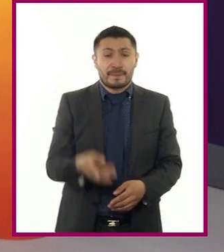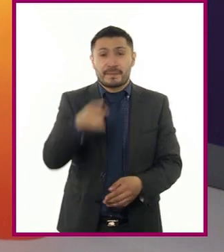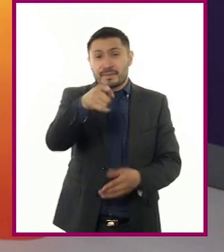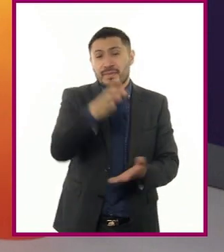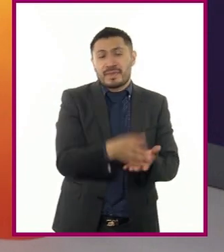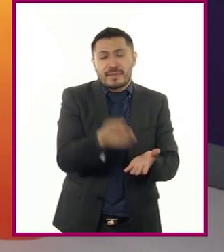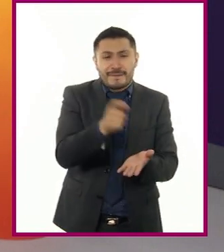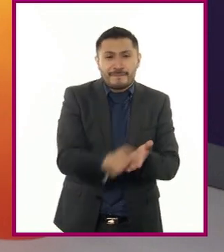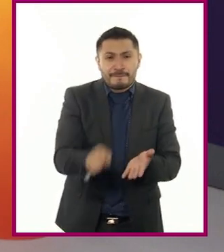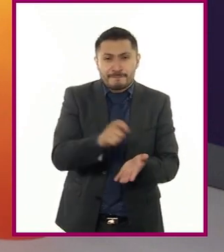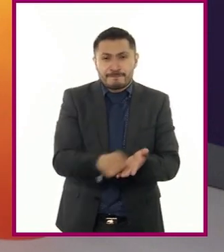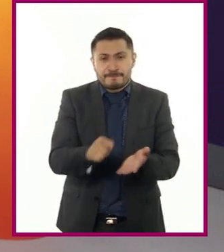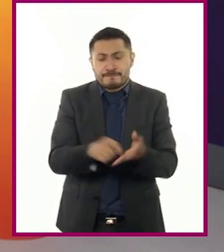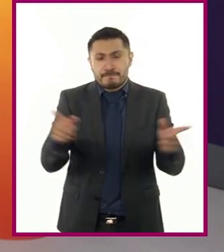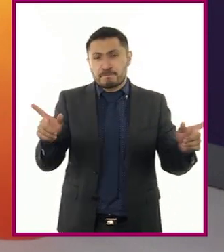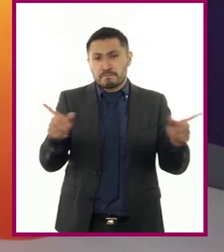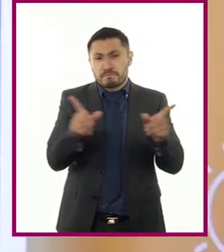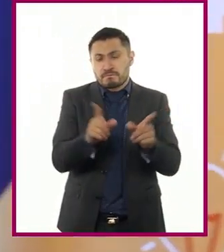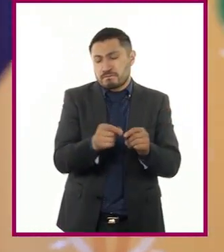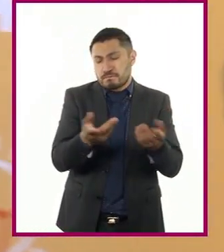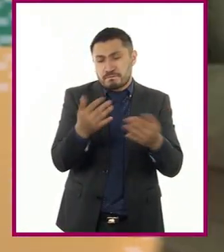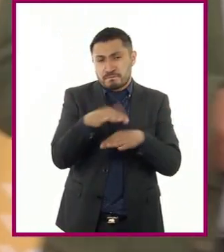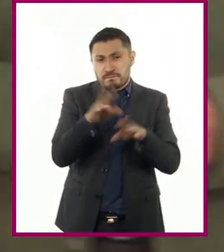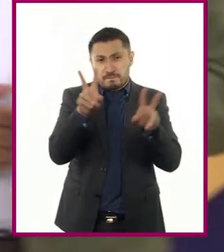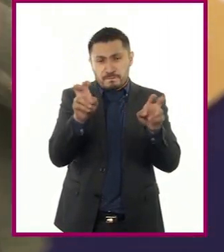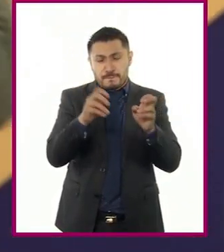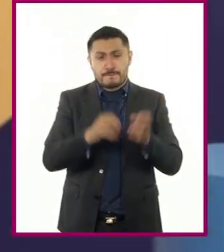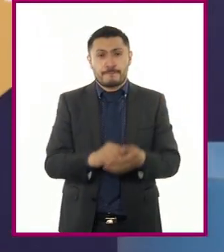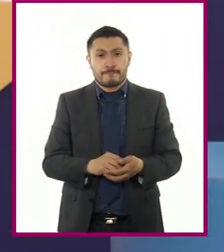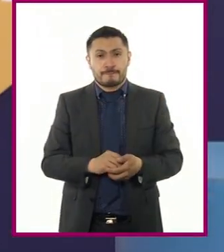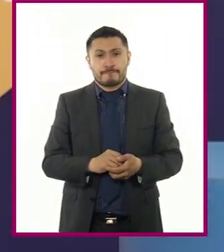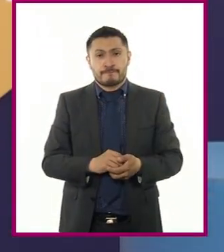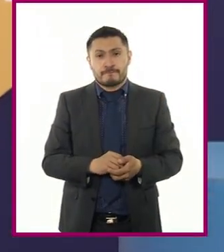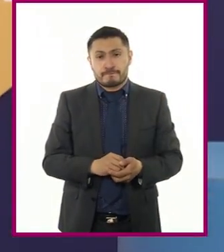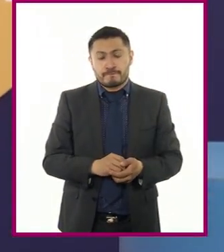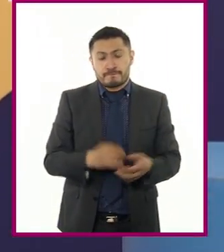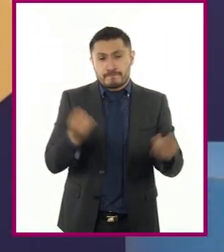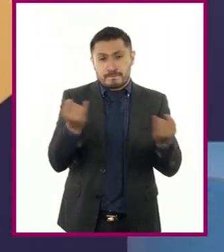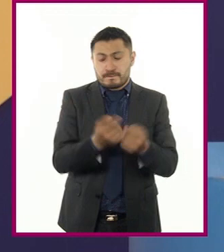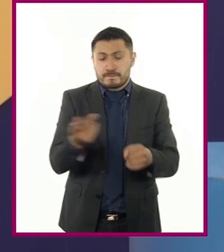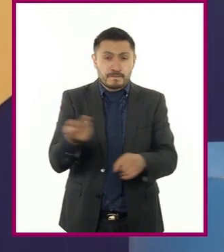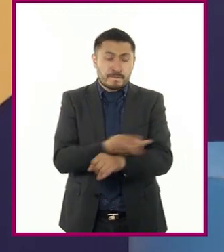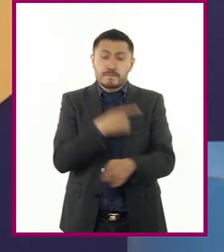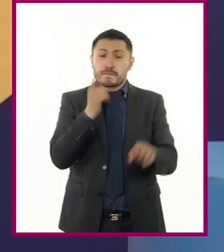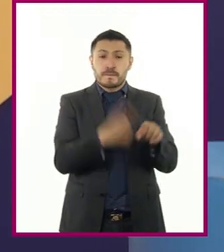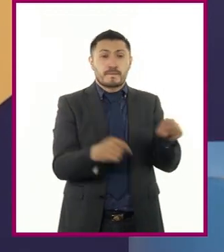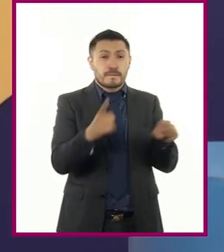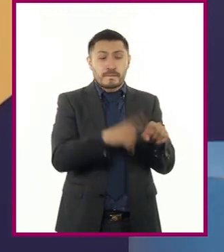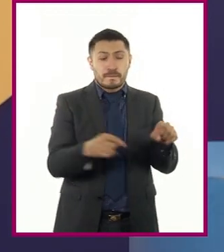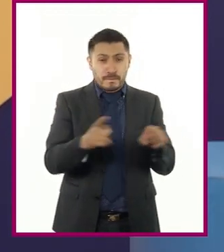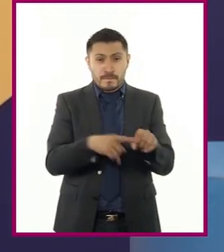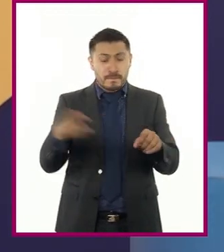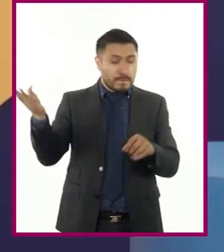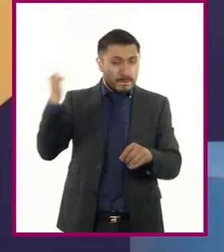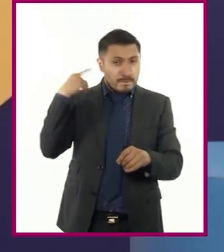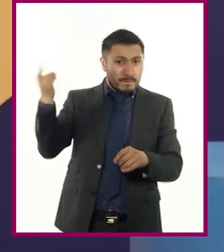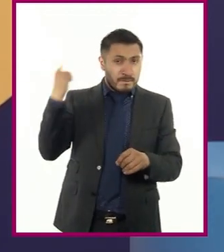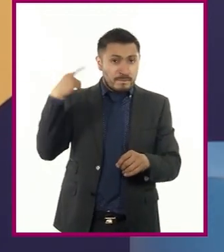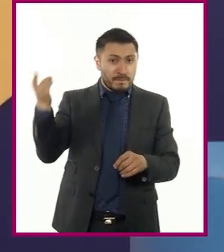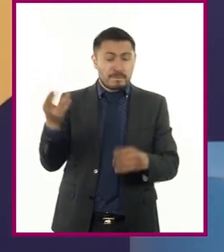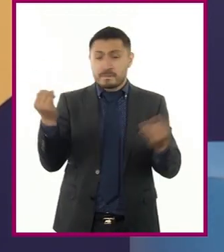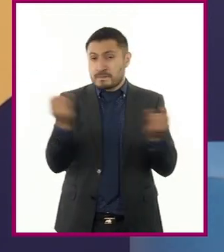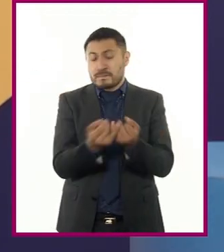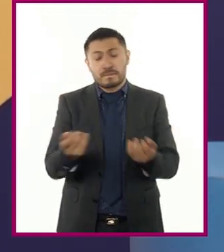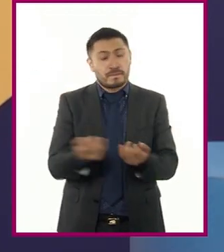en su cuaderno una conclusión al respecto. Así como sucede con los colores, en el sonido, cada nota